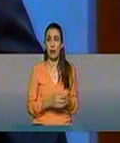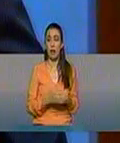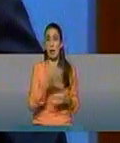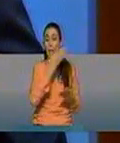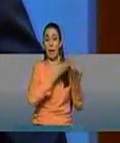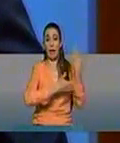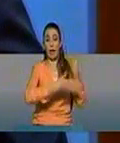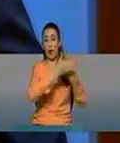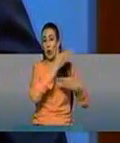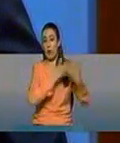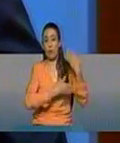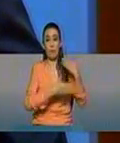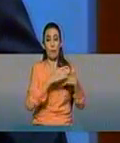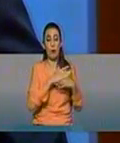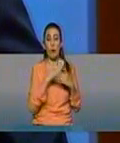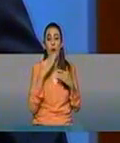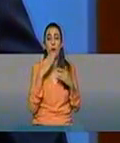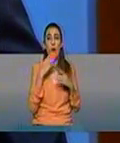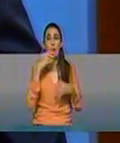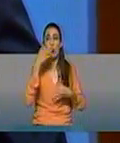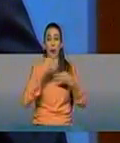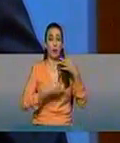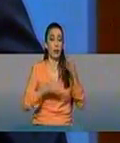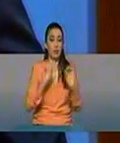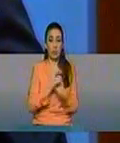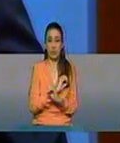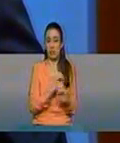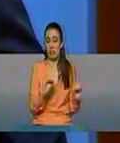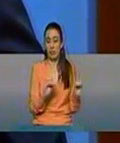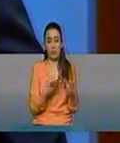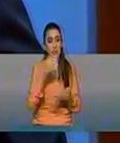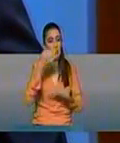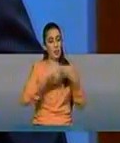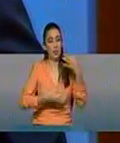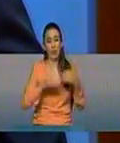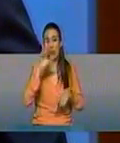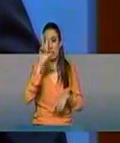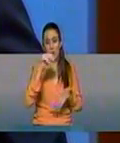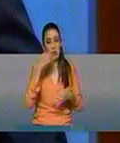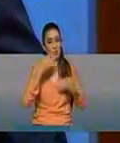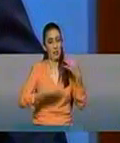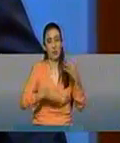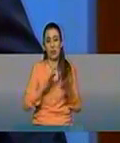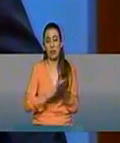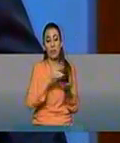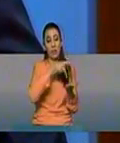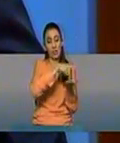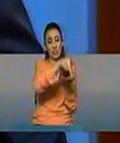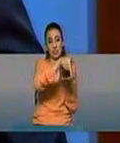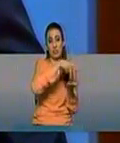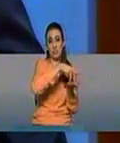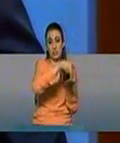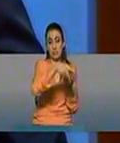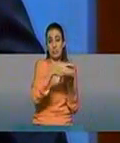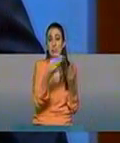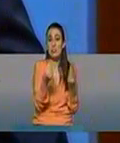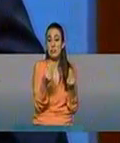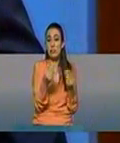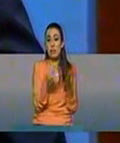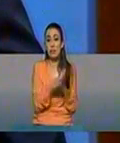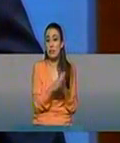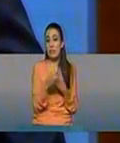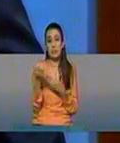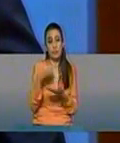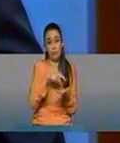días, es, por decirlo menos, injusto. Es una liquidez, como dice el ministro, que se te va de los